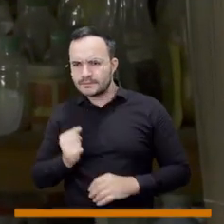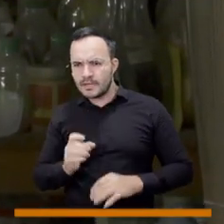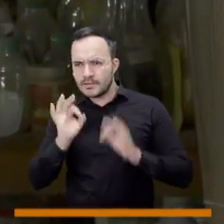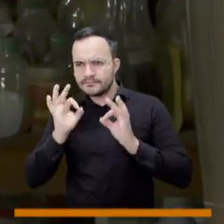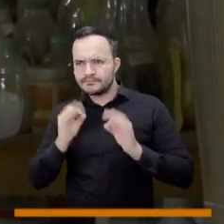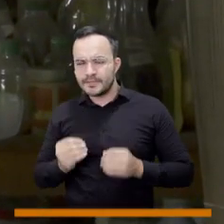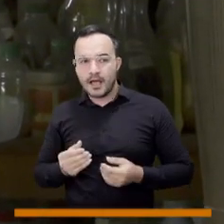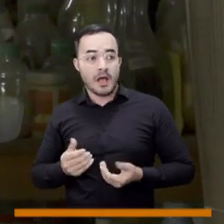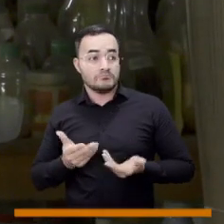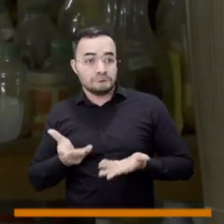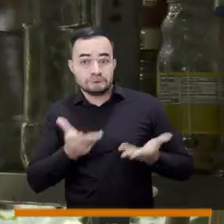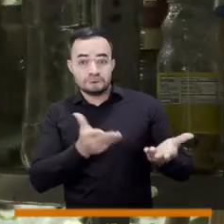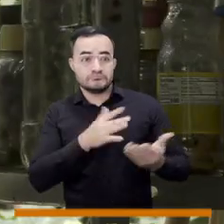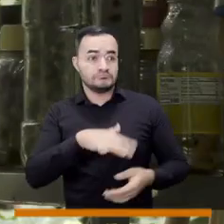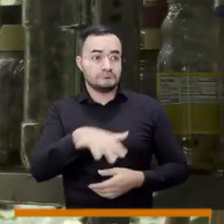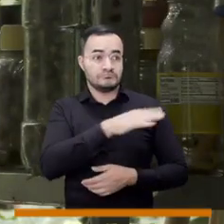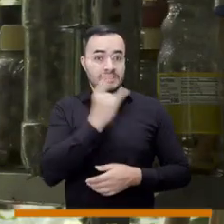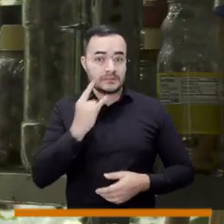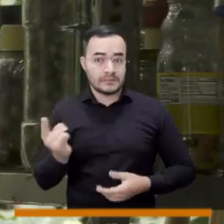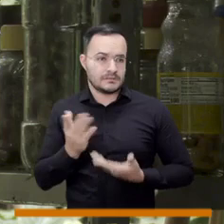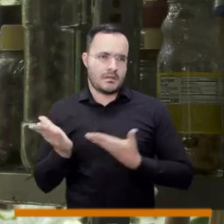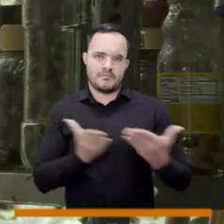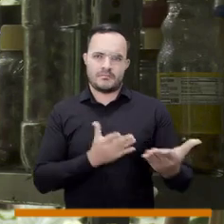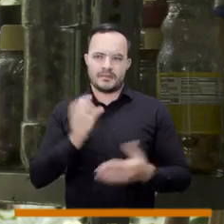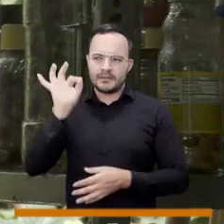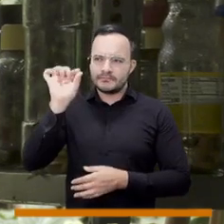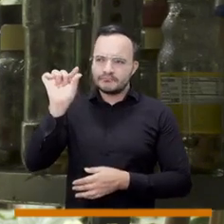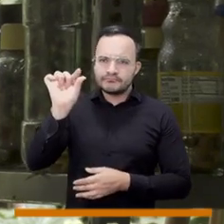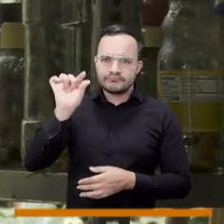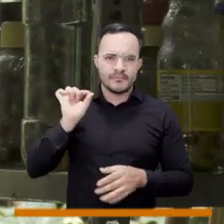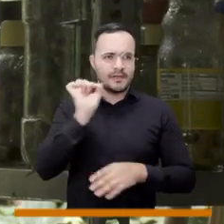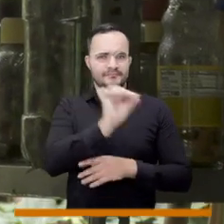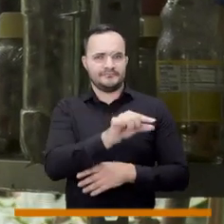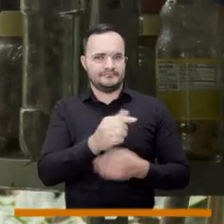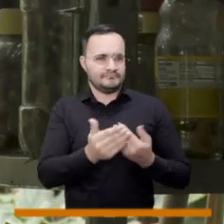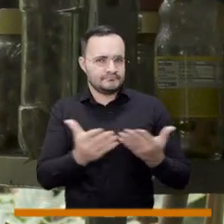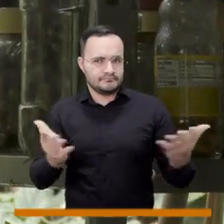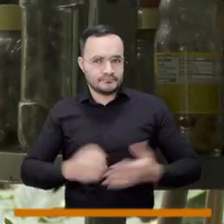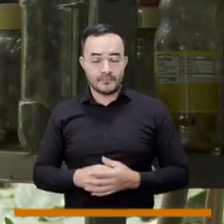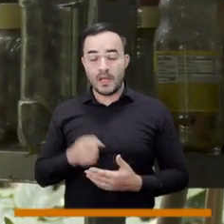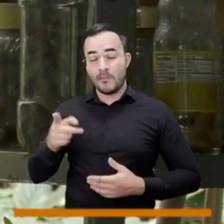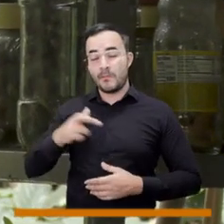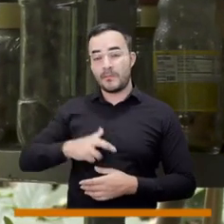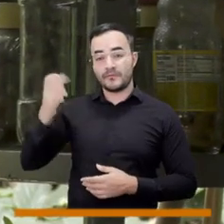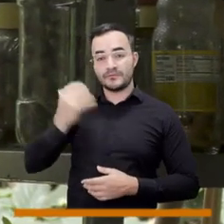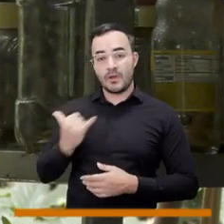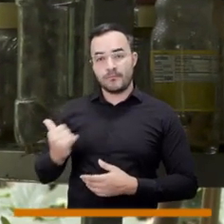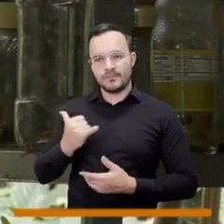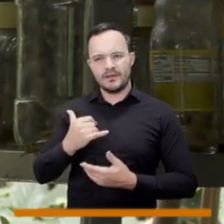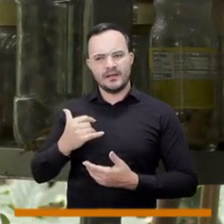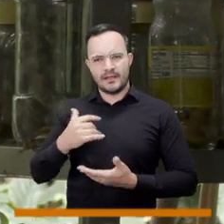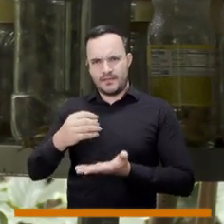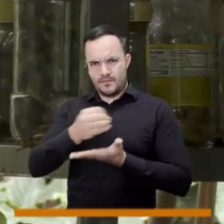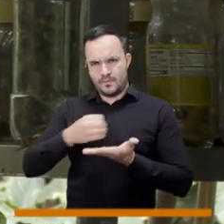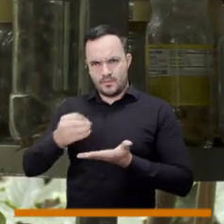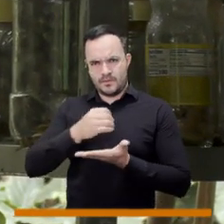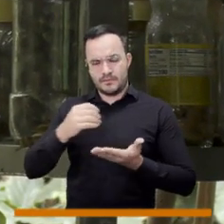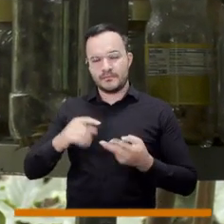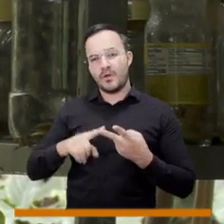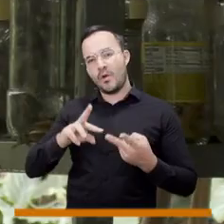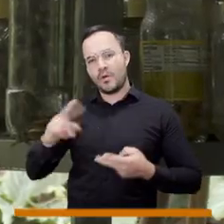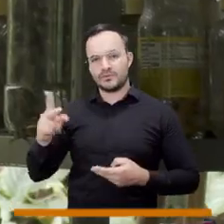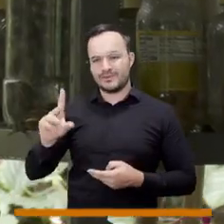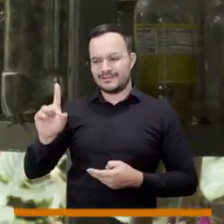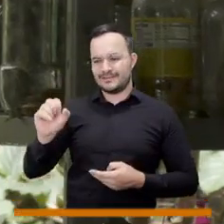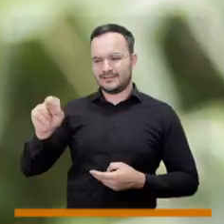alto interés para la comunidad acá también tenemos como parte del equipo un biólogo otro amigo que es